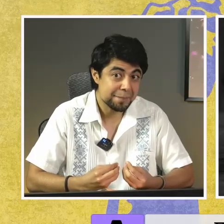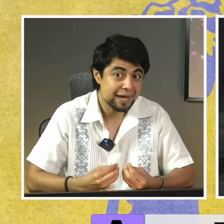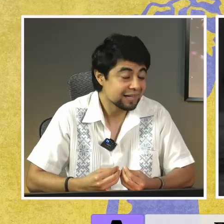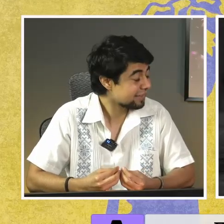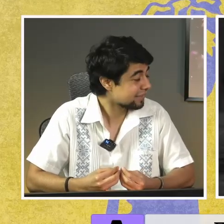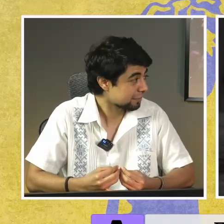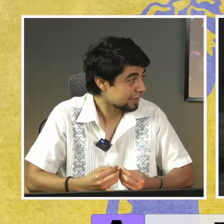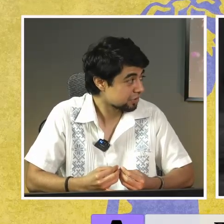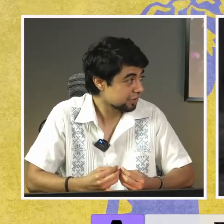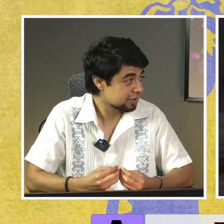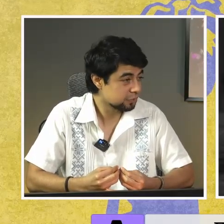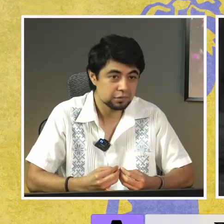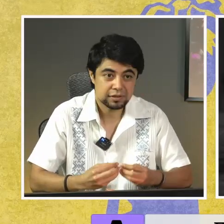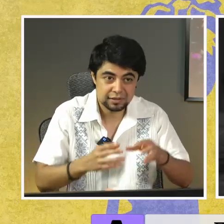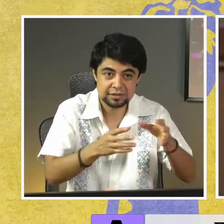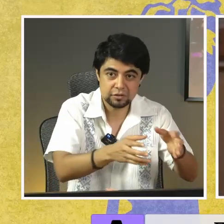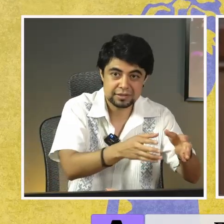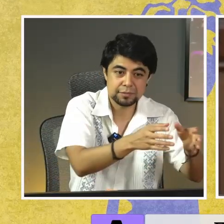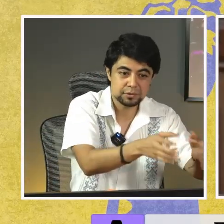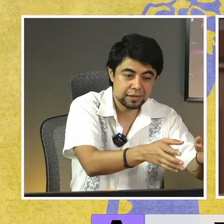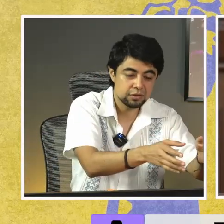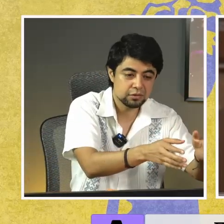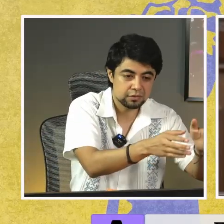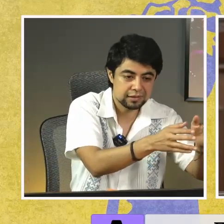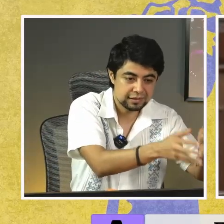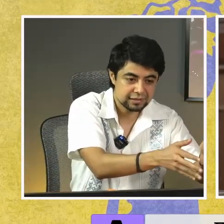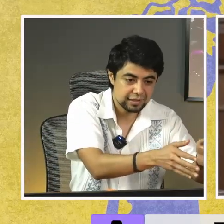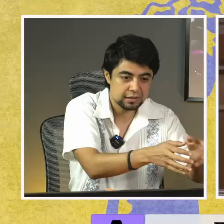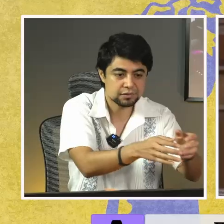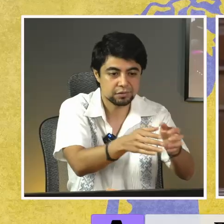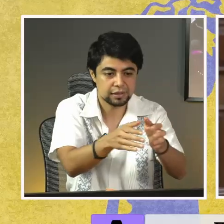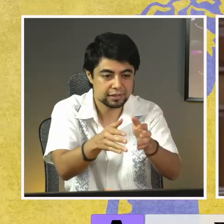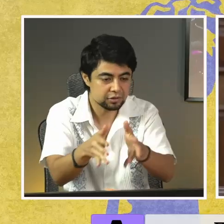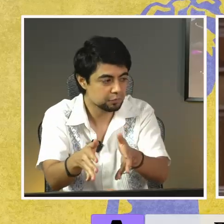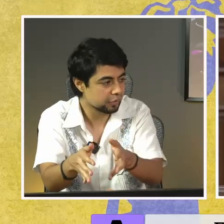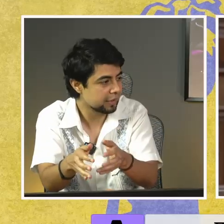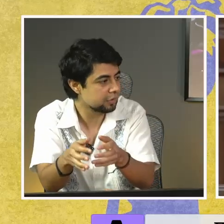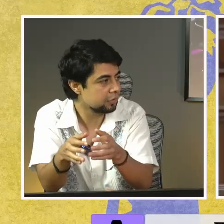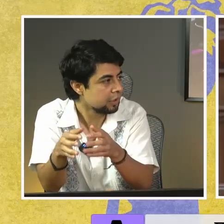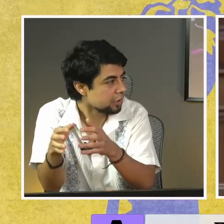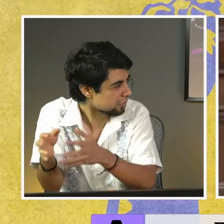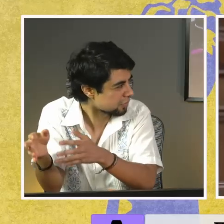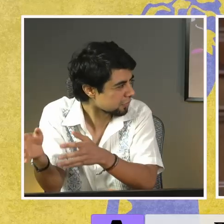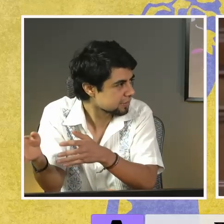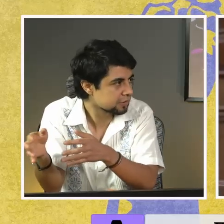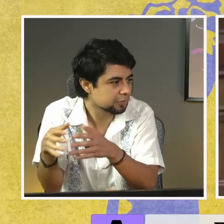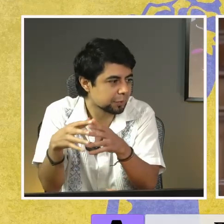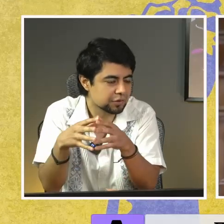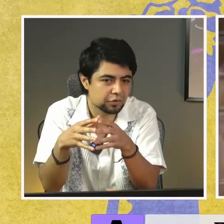lado, llamar al intervencionismo, que es lo que estamos viendo con Lili Telles, con Alito Moreno, con todos estos